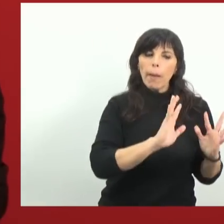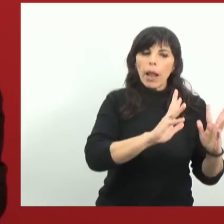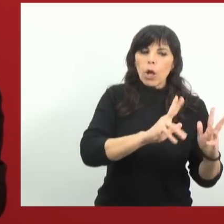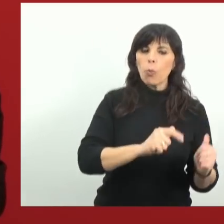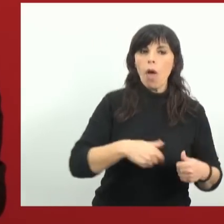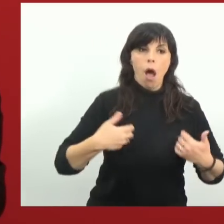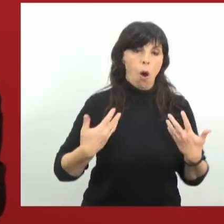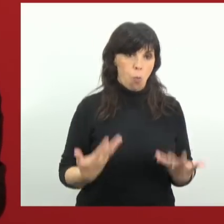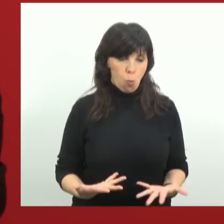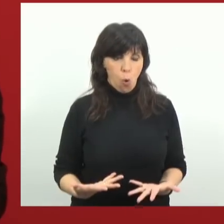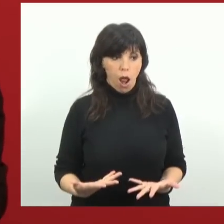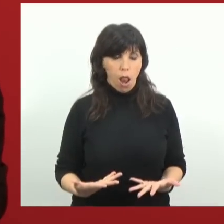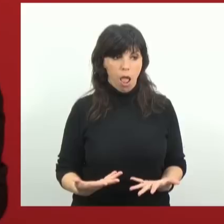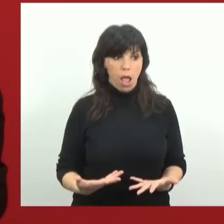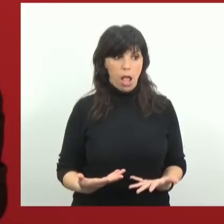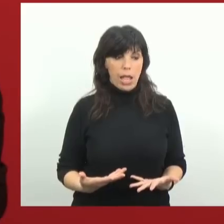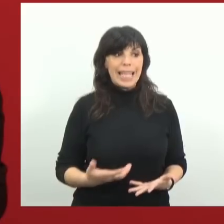Que la palabra cuando fue sembrada,